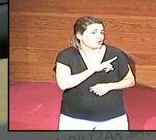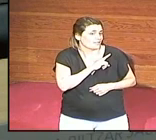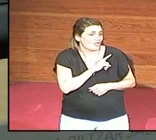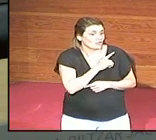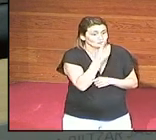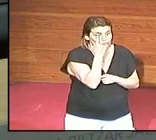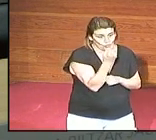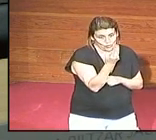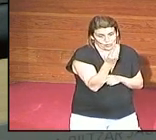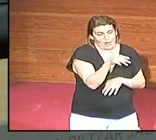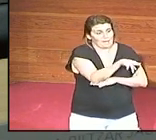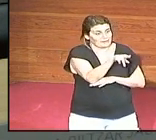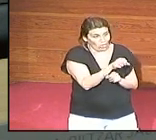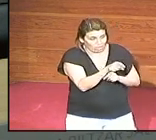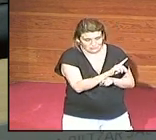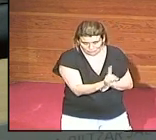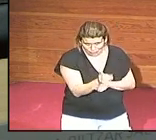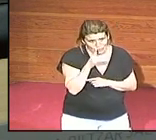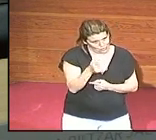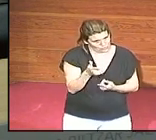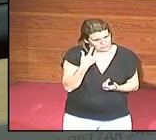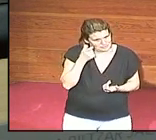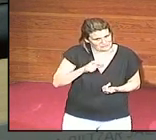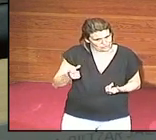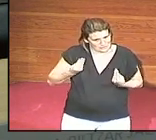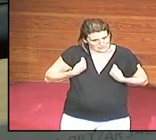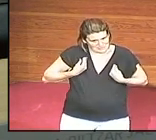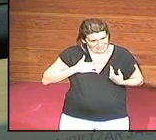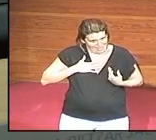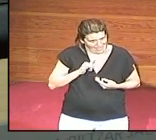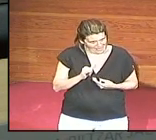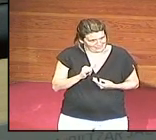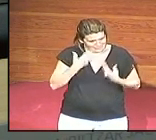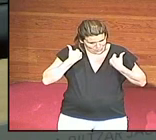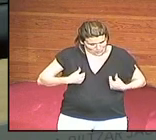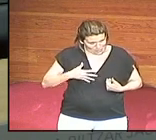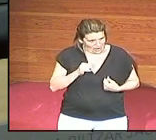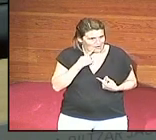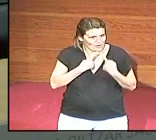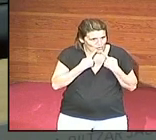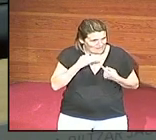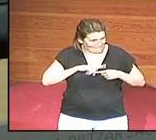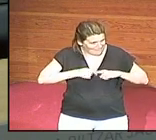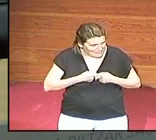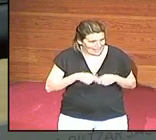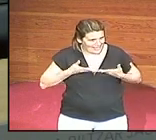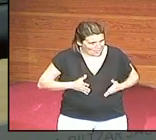ametralladora. Son gente que construye sus relaciones, que tiene sus novias, sus familias, sus